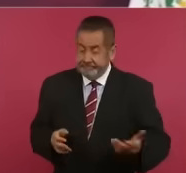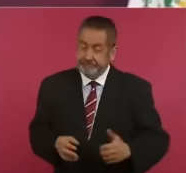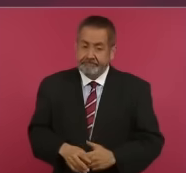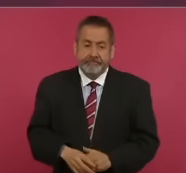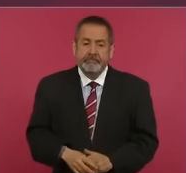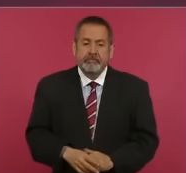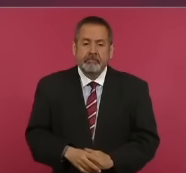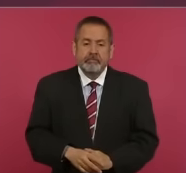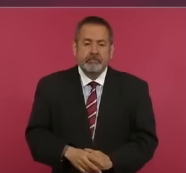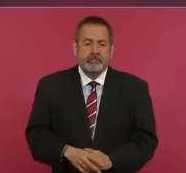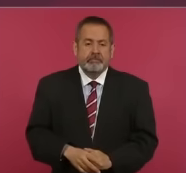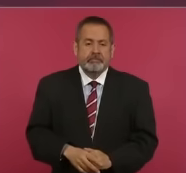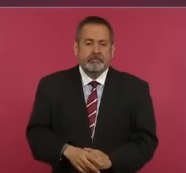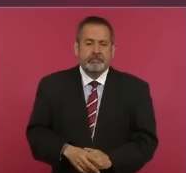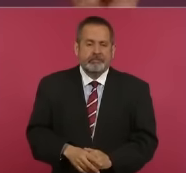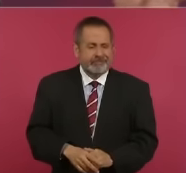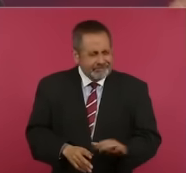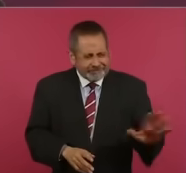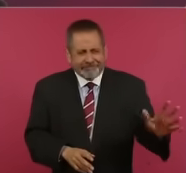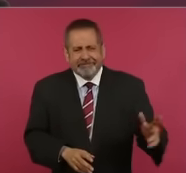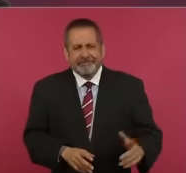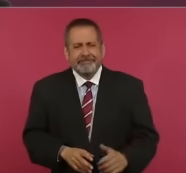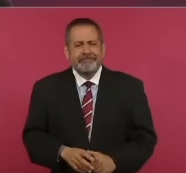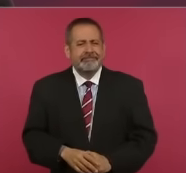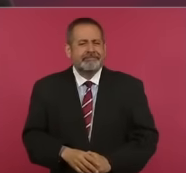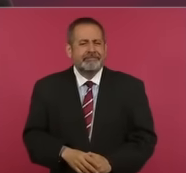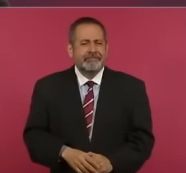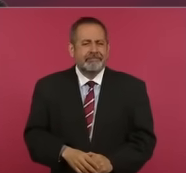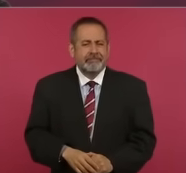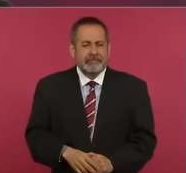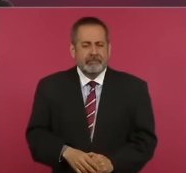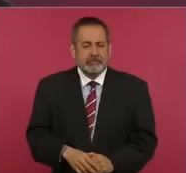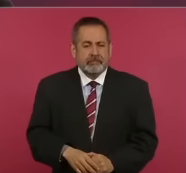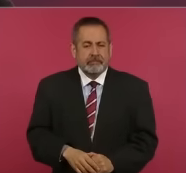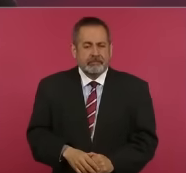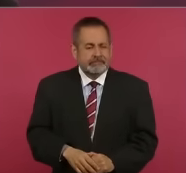Ya, serénense.